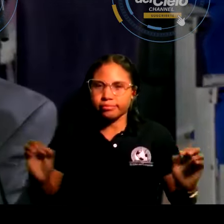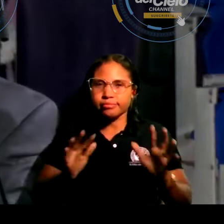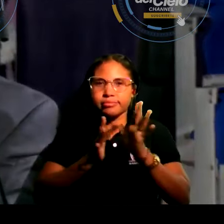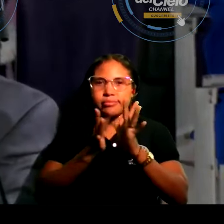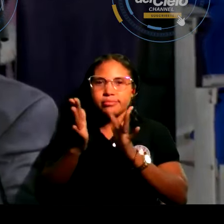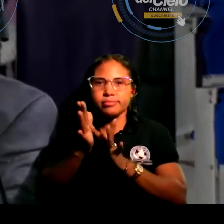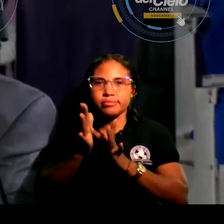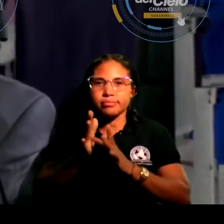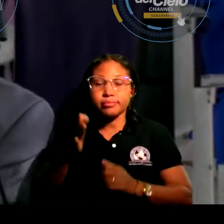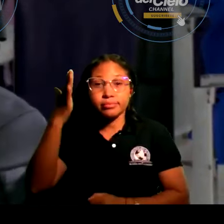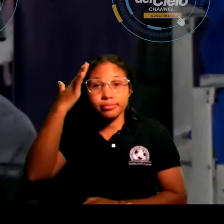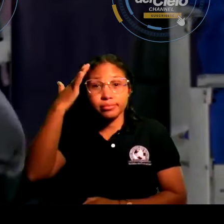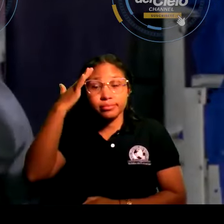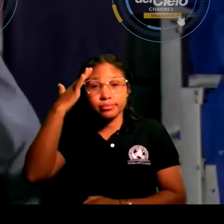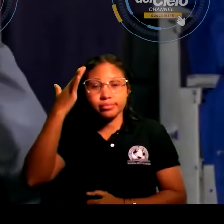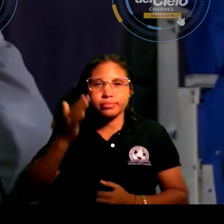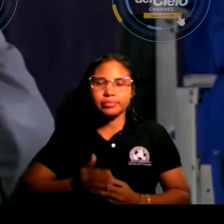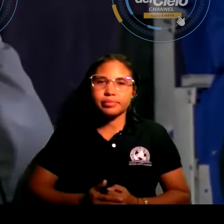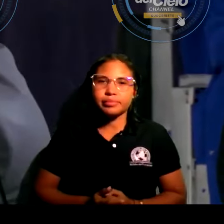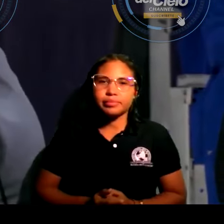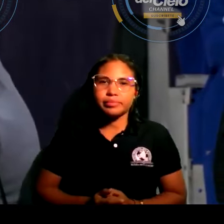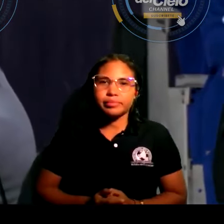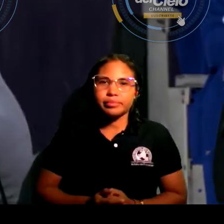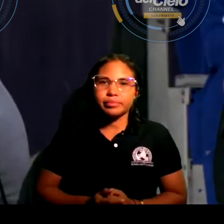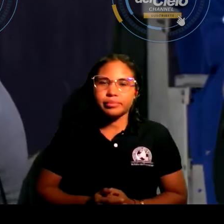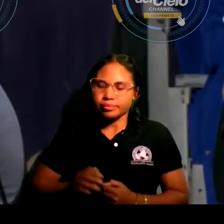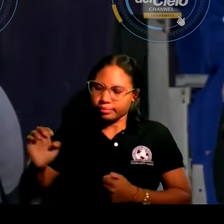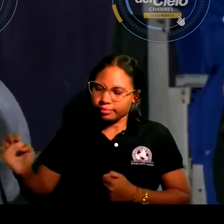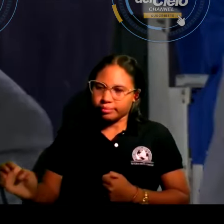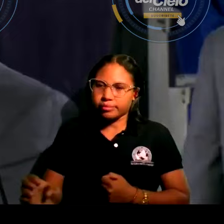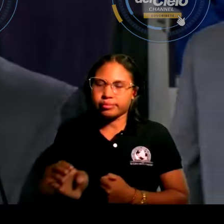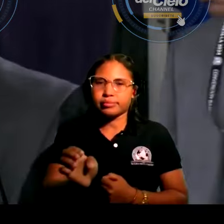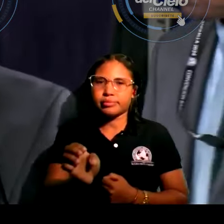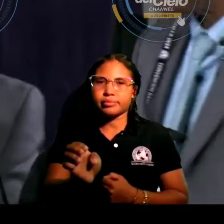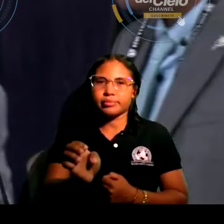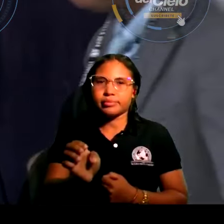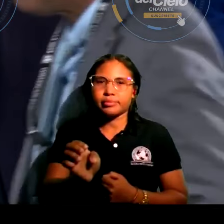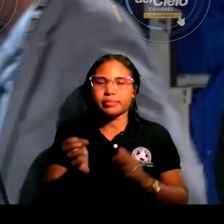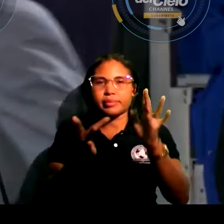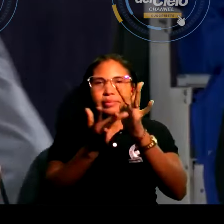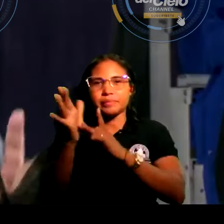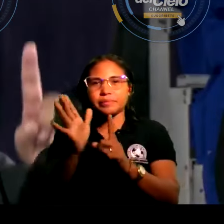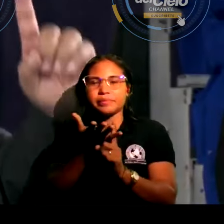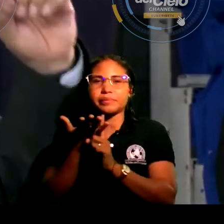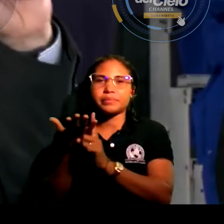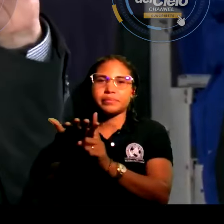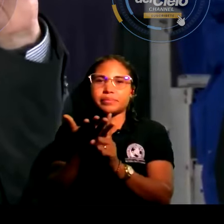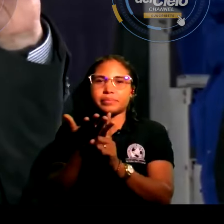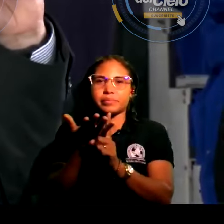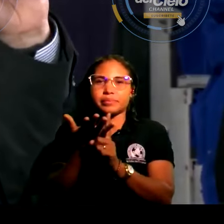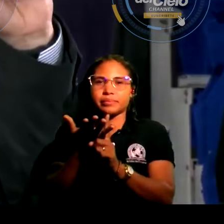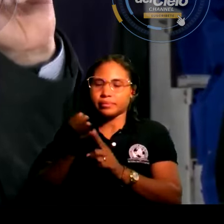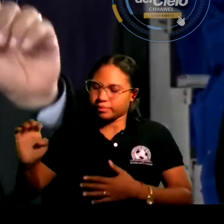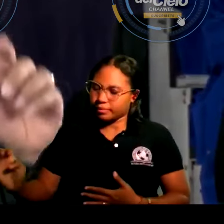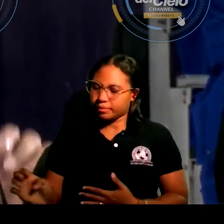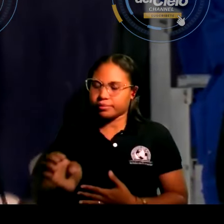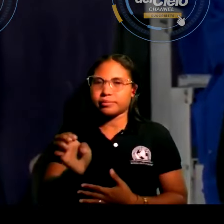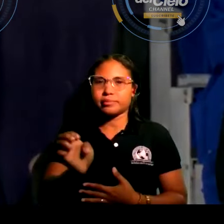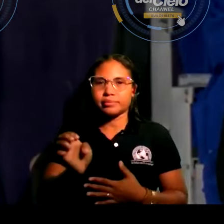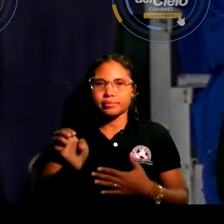¿Sabe qué? Este evangelio, el de Jesucristo, este evangelio